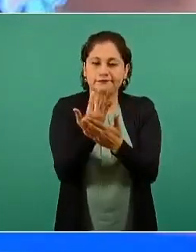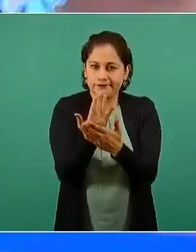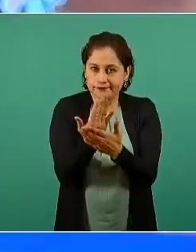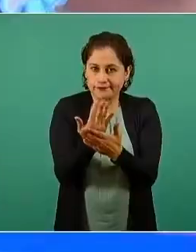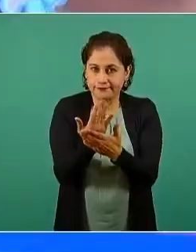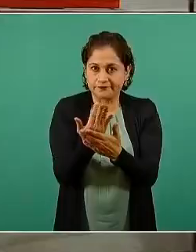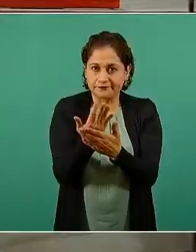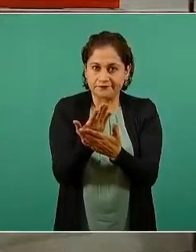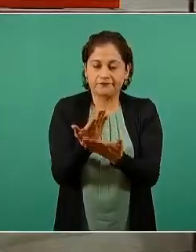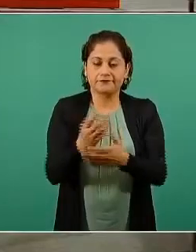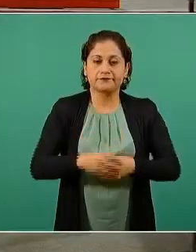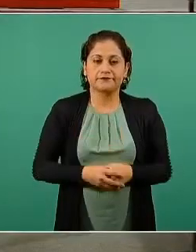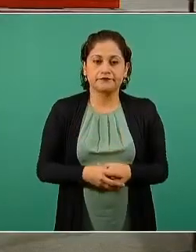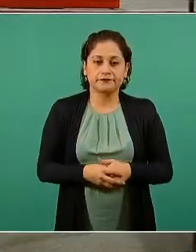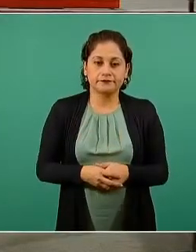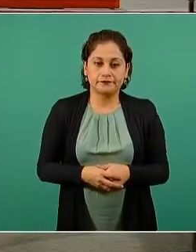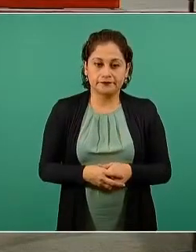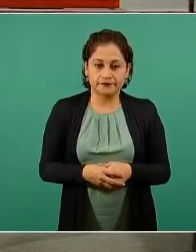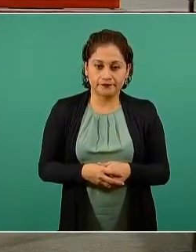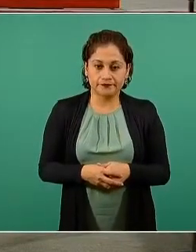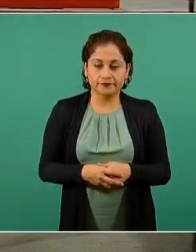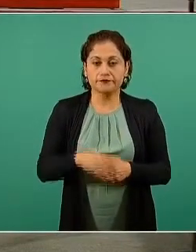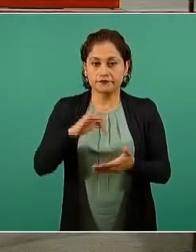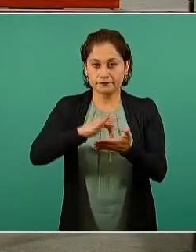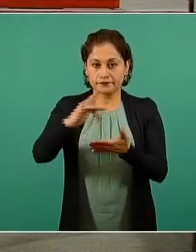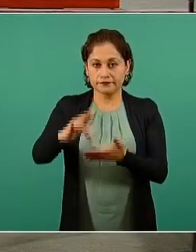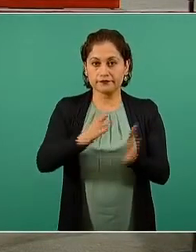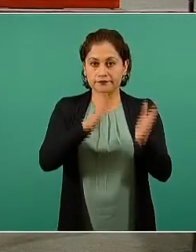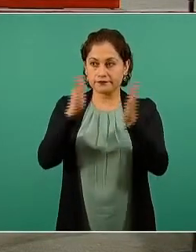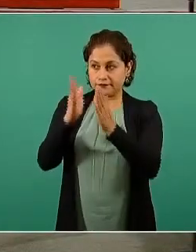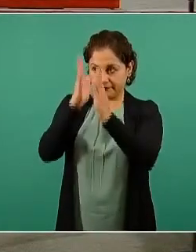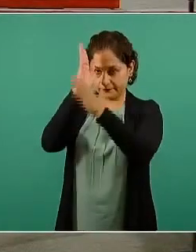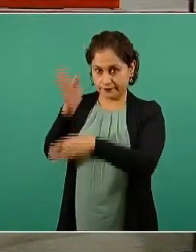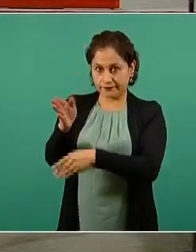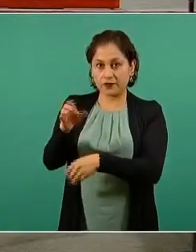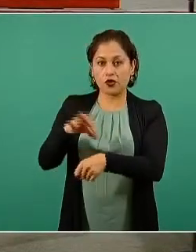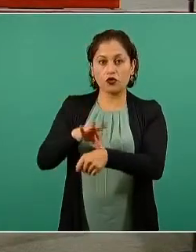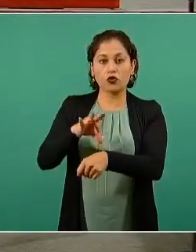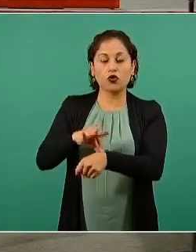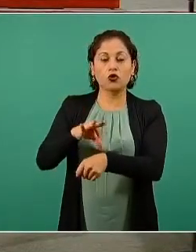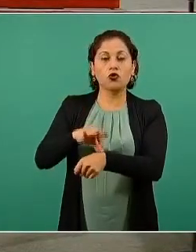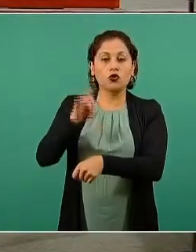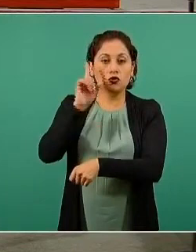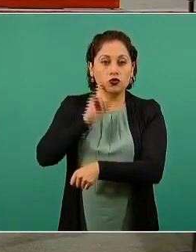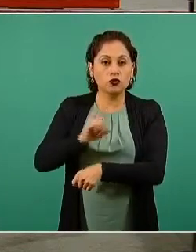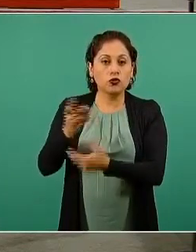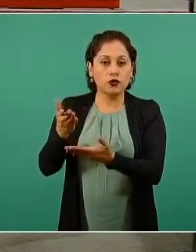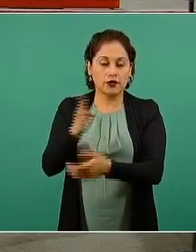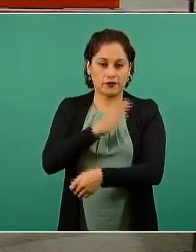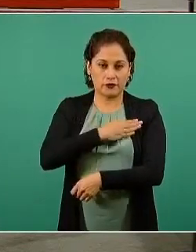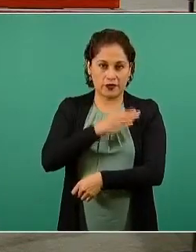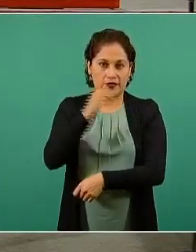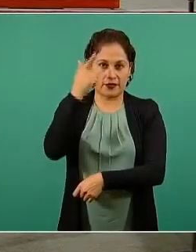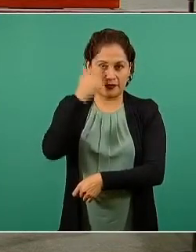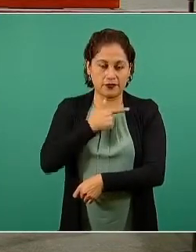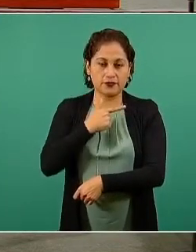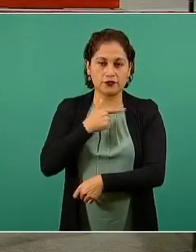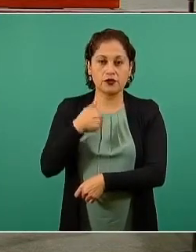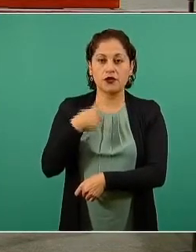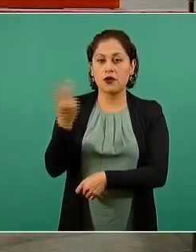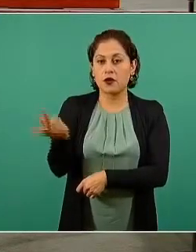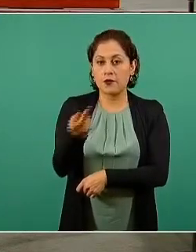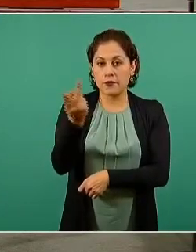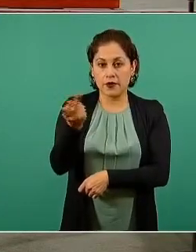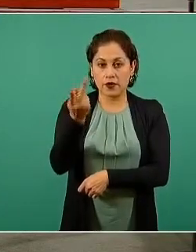vacuna CanSino. Gracias. Y a la doctora Mizzotti, buenas noches. ¿Qué porcentaje